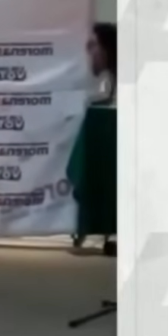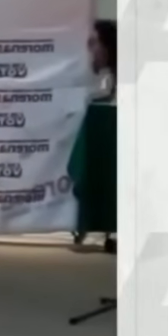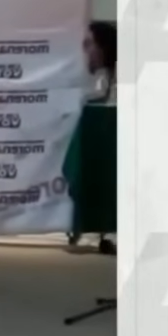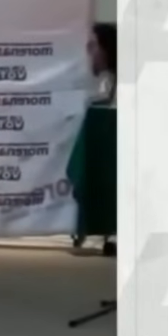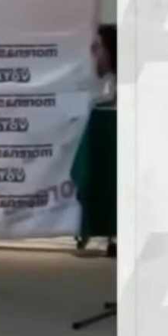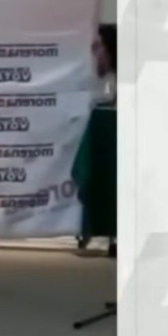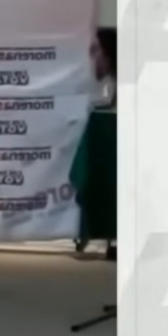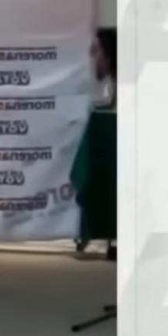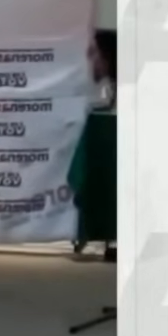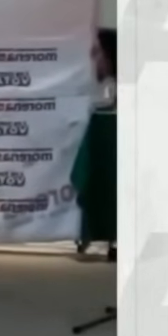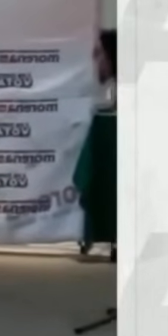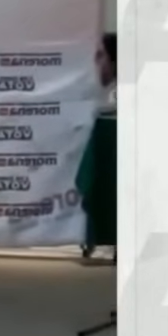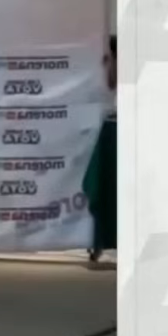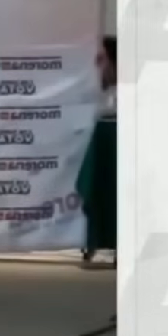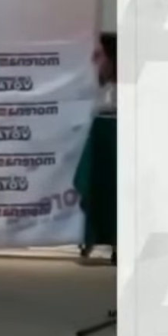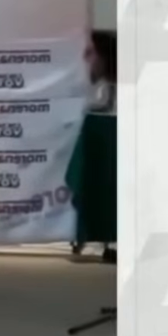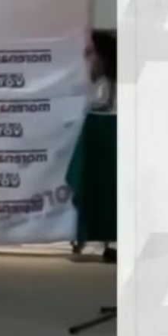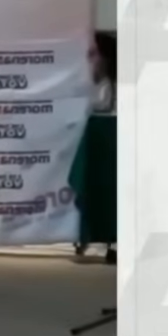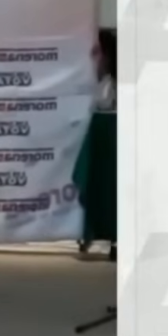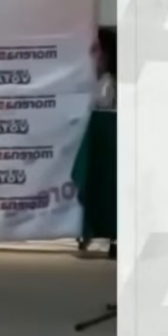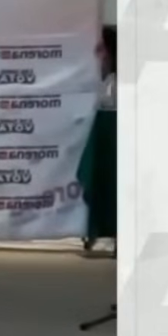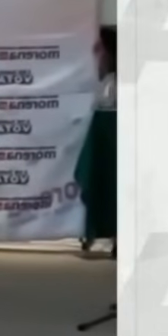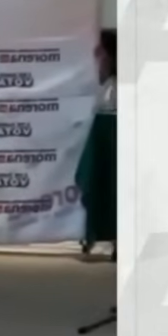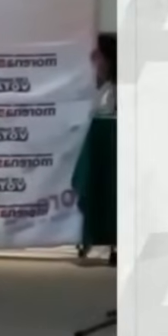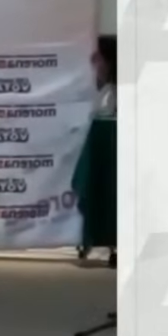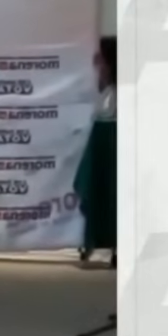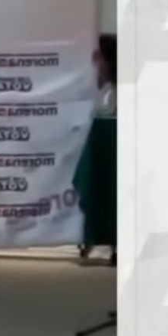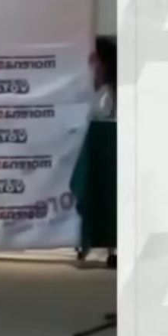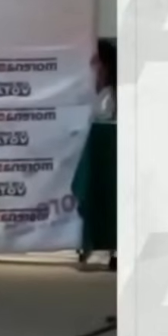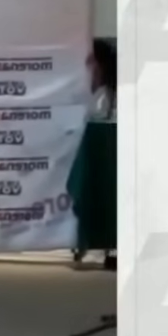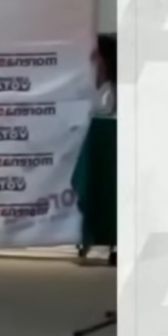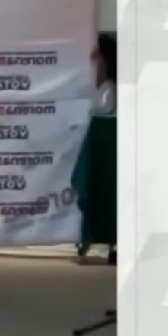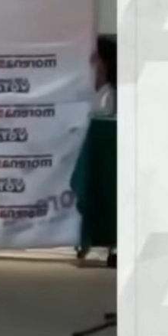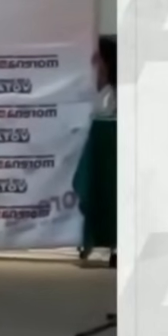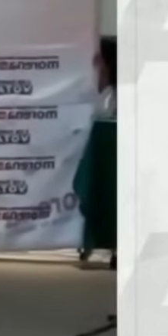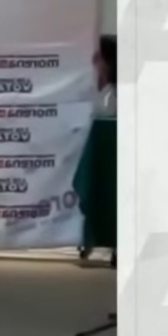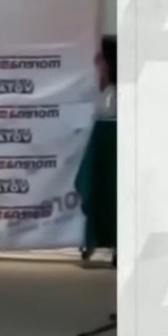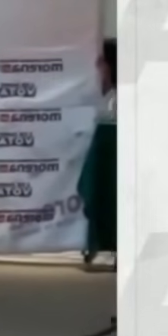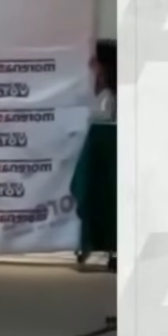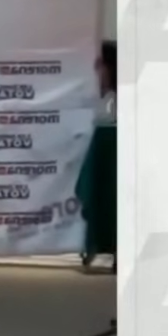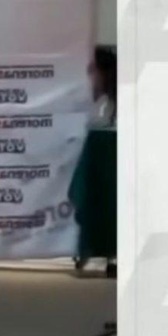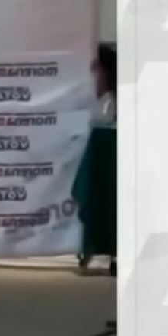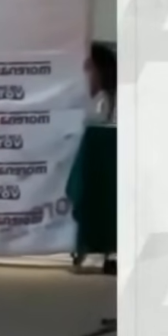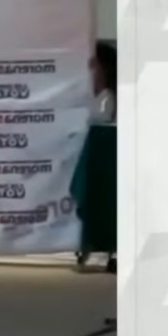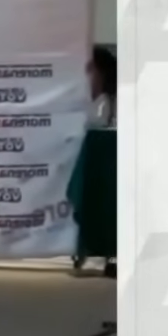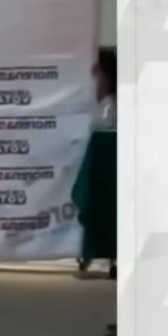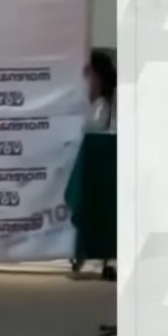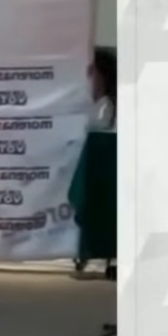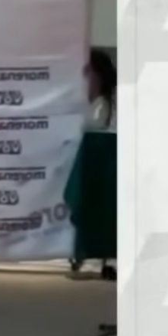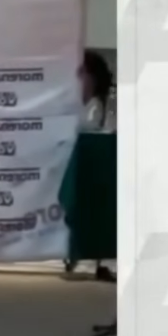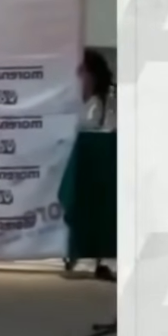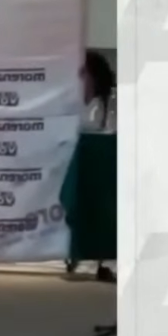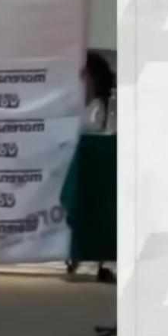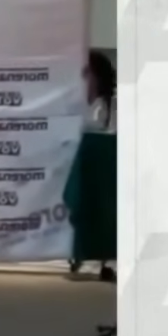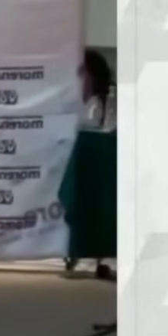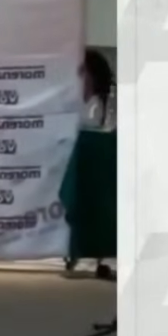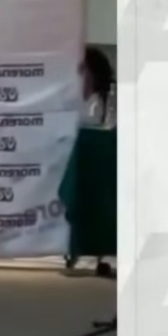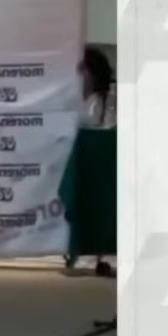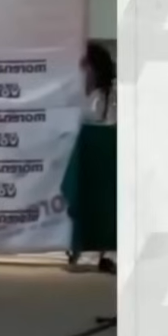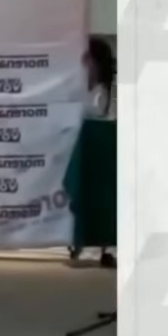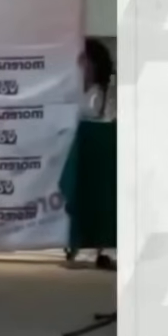es responsabilidad del gobierno panista. Entonces, lo que está pasando en Puebla es parte de la ineptitud, de